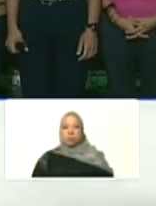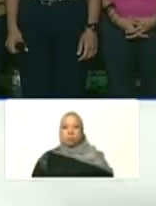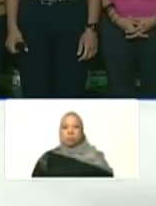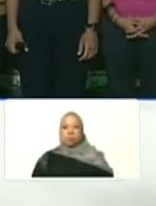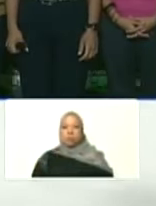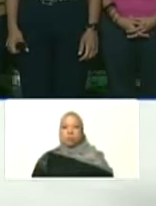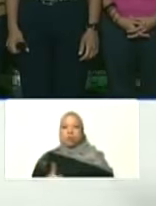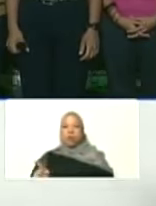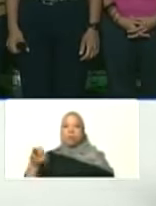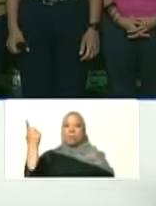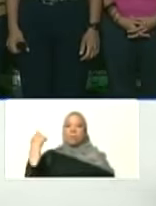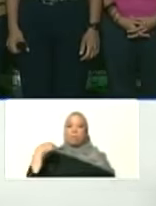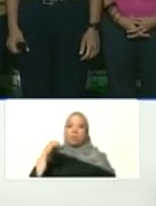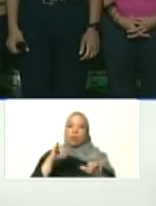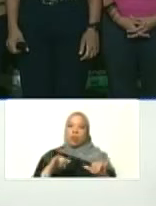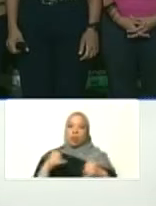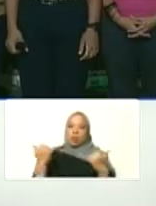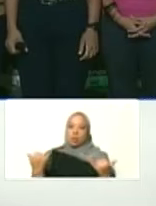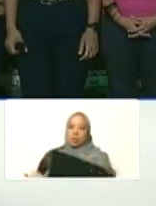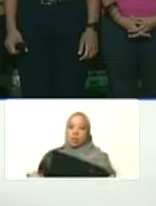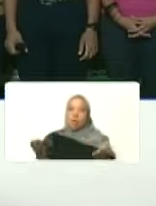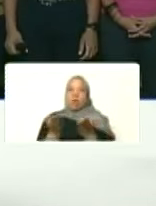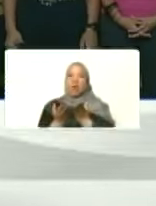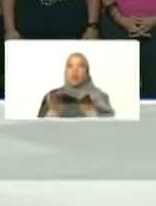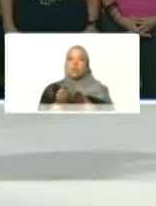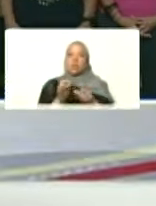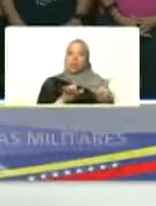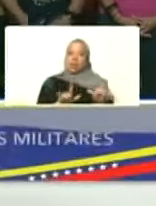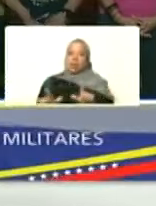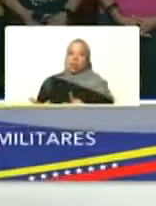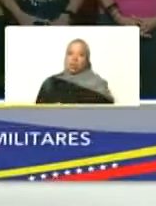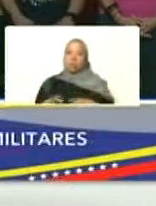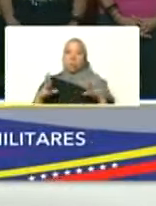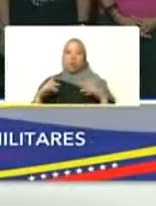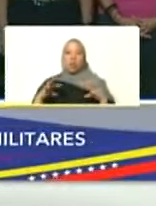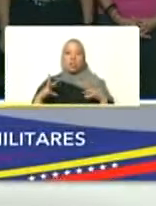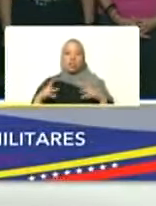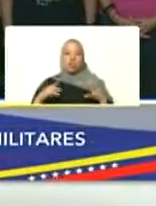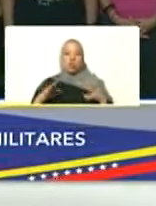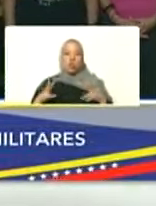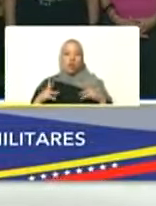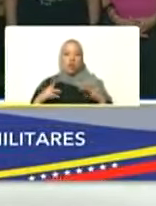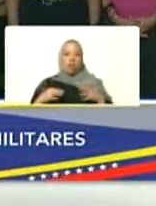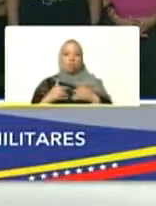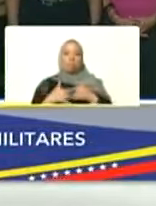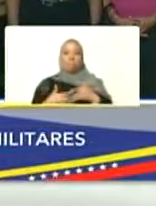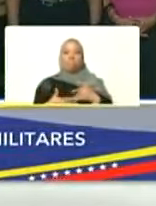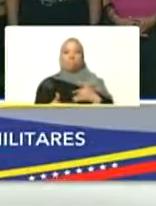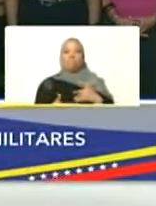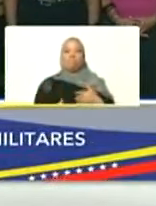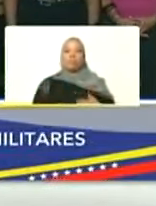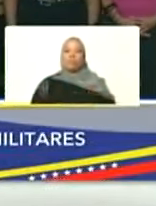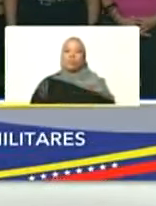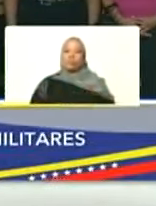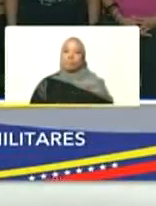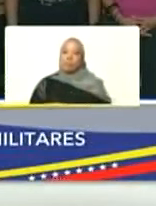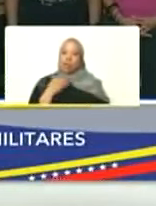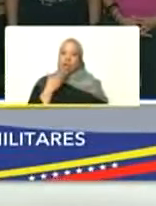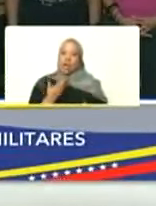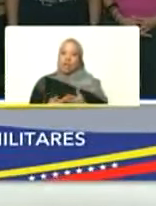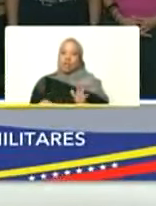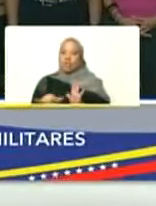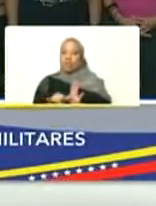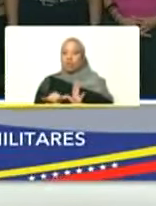para el día de mañana. Ya están terminando clases ustedes y le agradezco de verdad. Les digo a mis